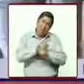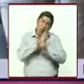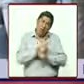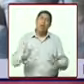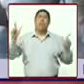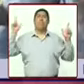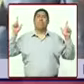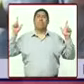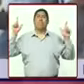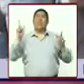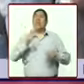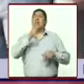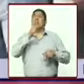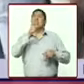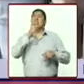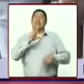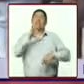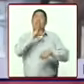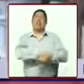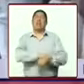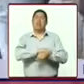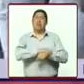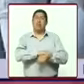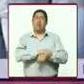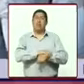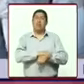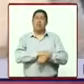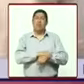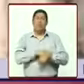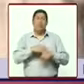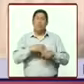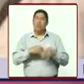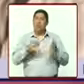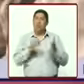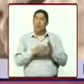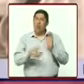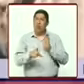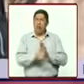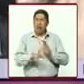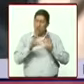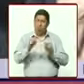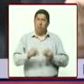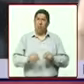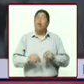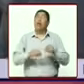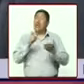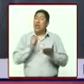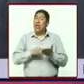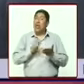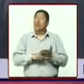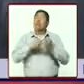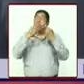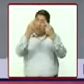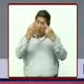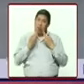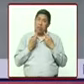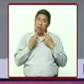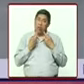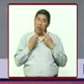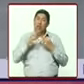libertad de los que han sido apresados ilegalmente. Y finalmente exigimos el respeto